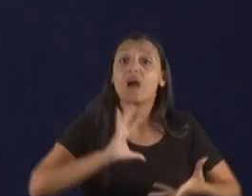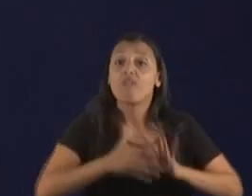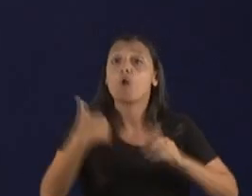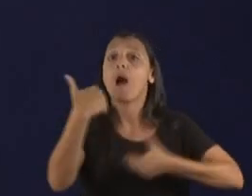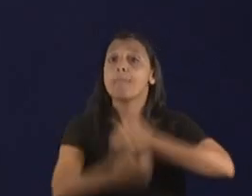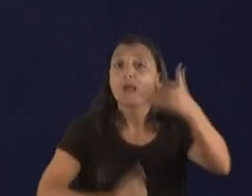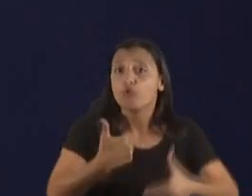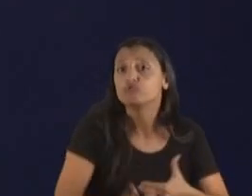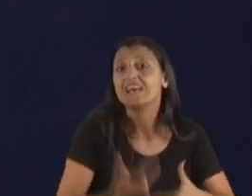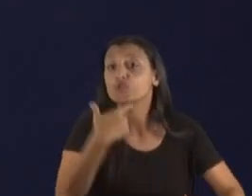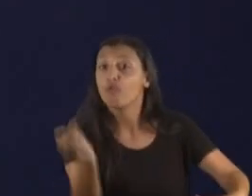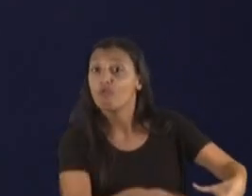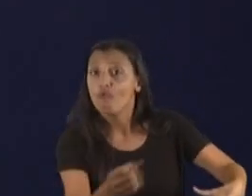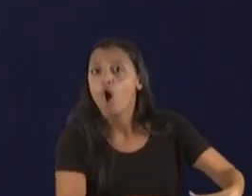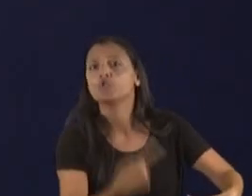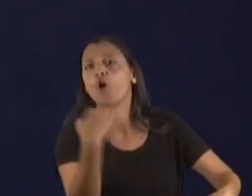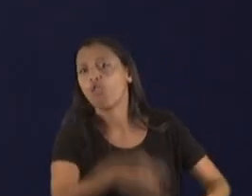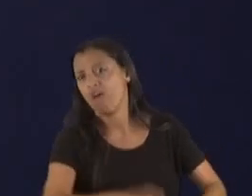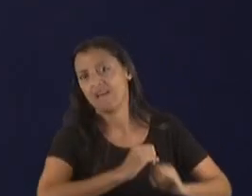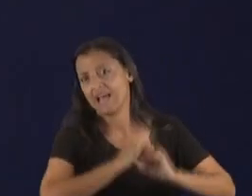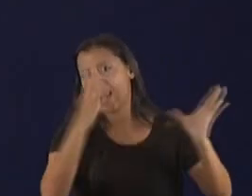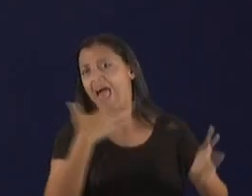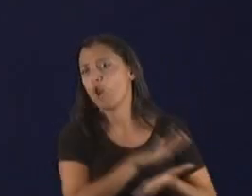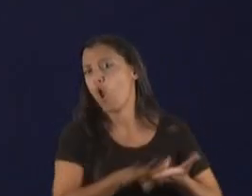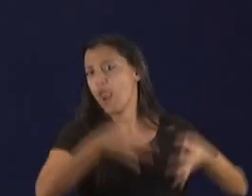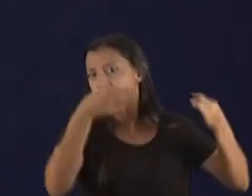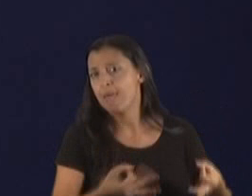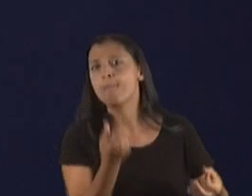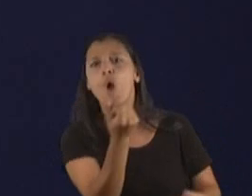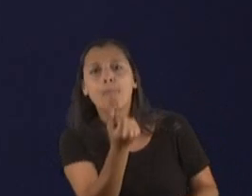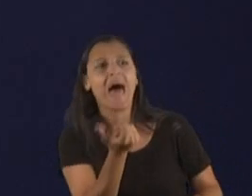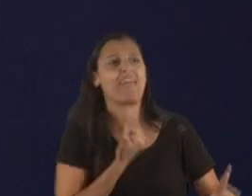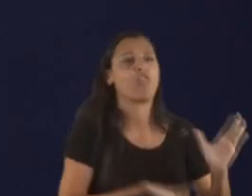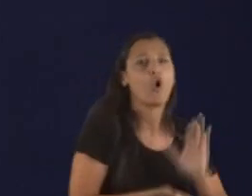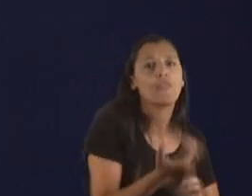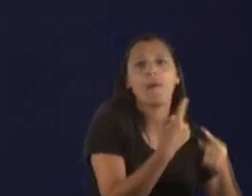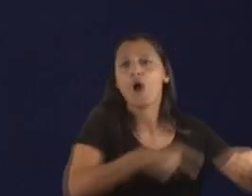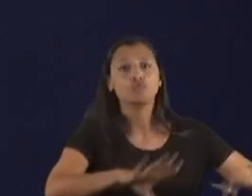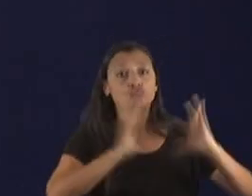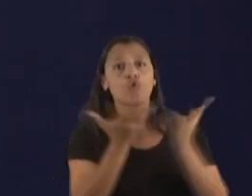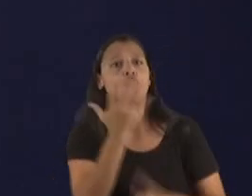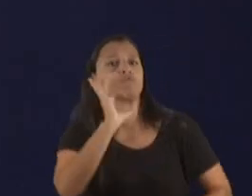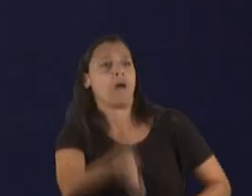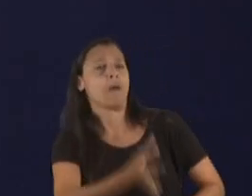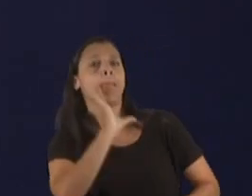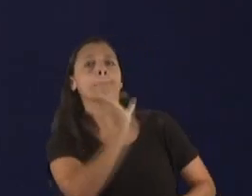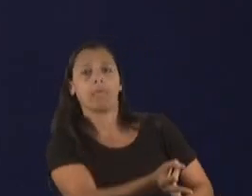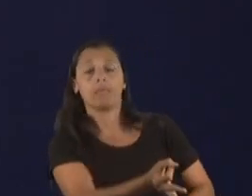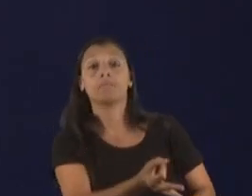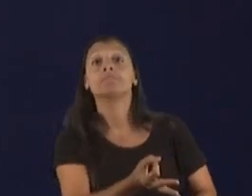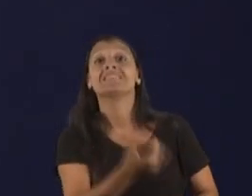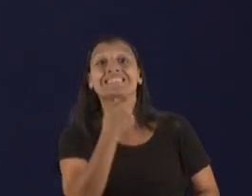cada fondo, sino simplemente tener más transparencia y aquellos destinos que encontremos que efectivamente deben